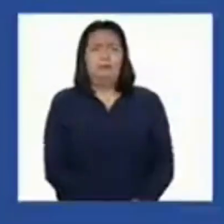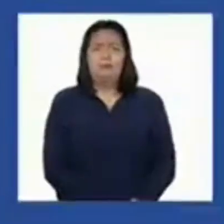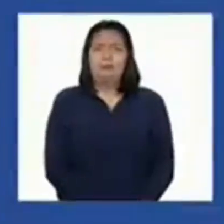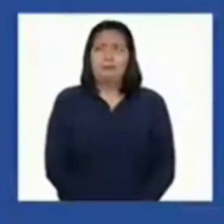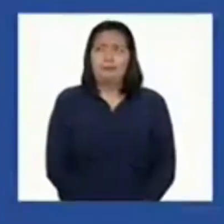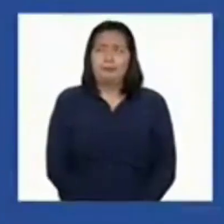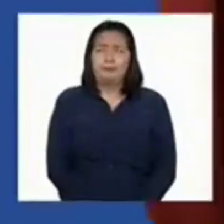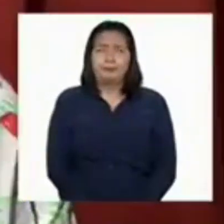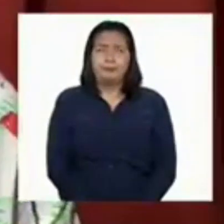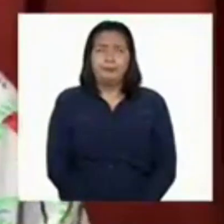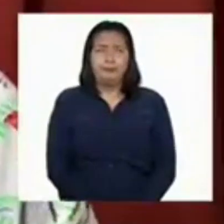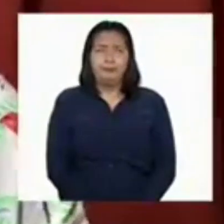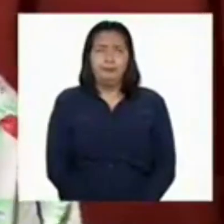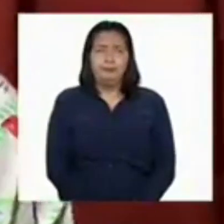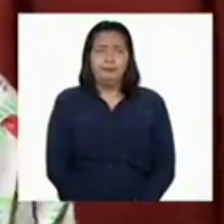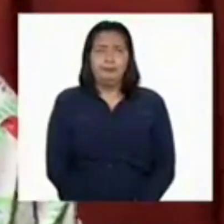respondieron.